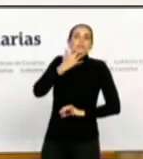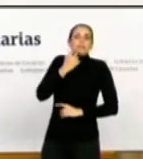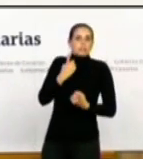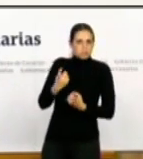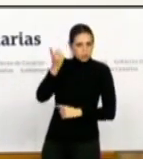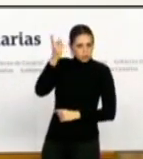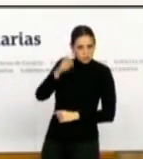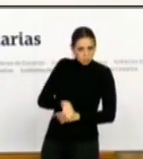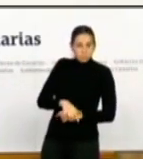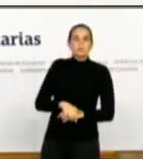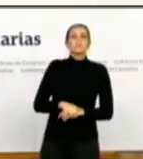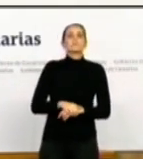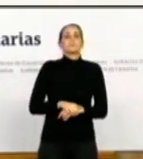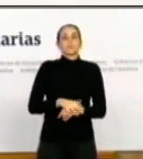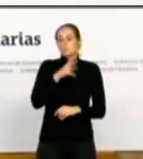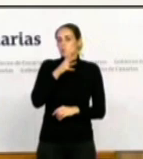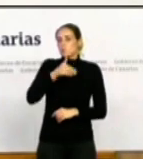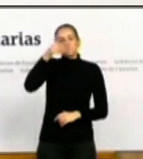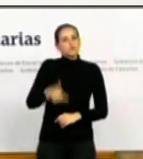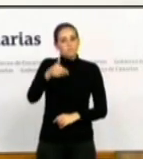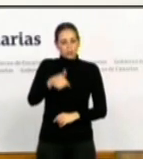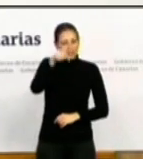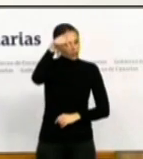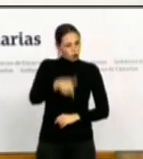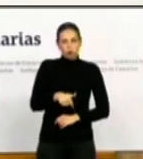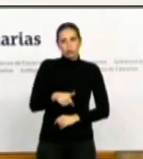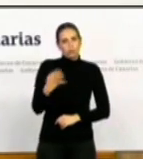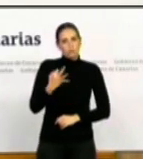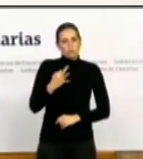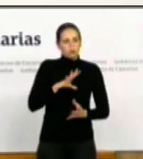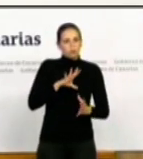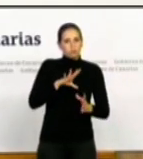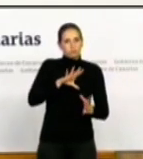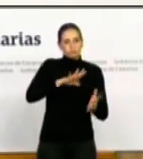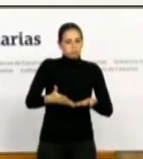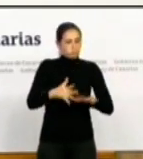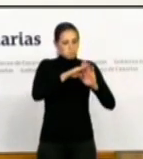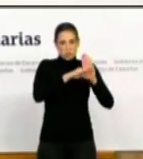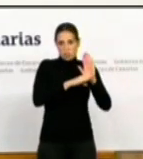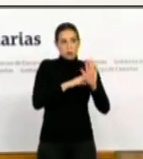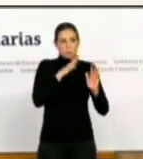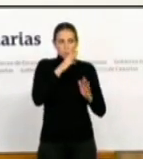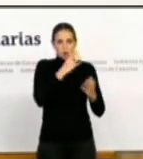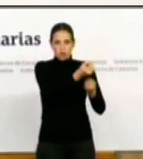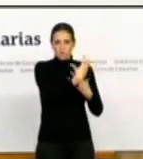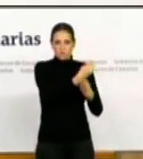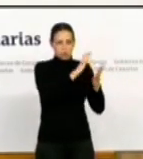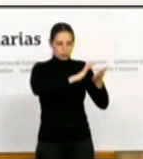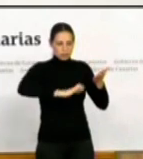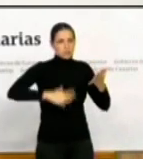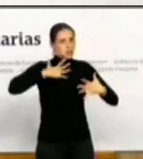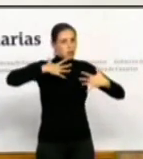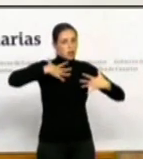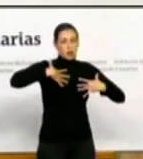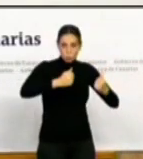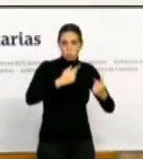hacía absolutamente imprescindible tomar en el día de hoy, tras la actualización de los informes de salud pública, estas medidas